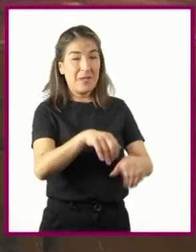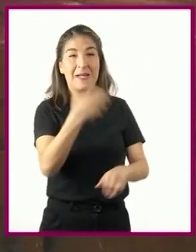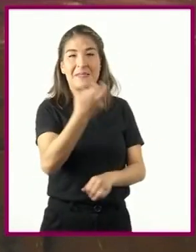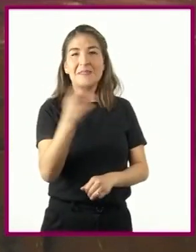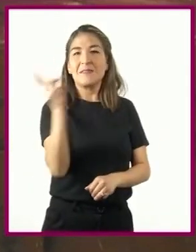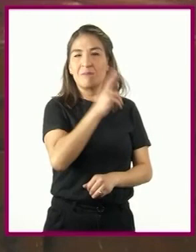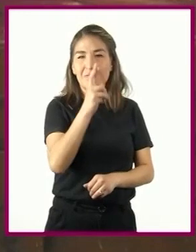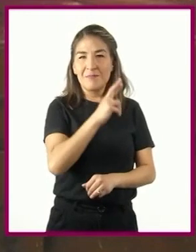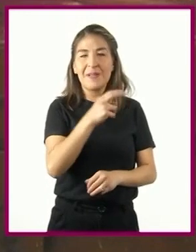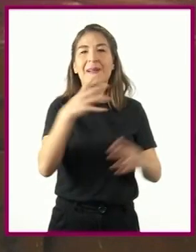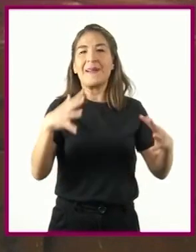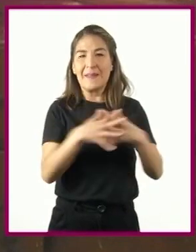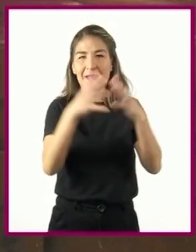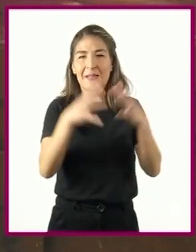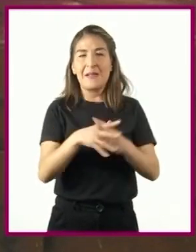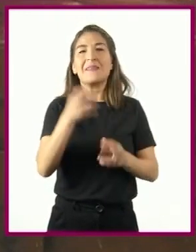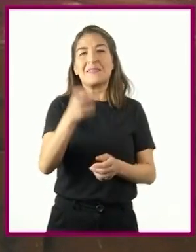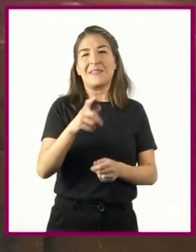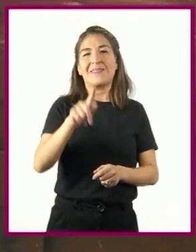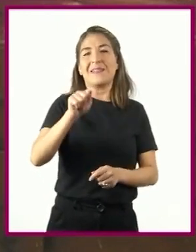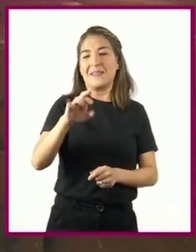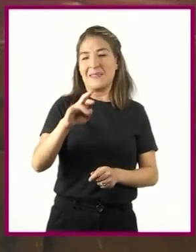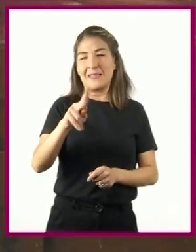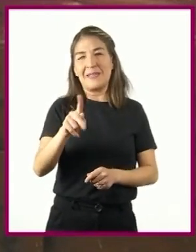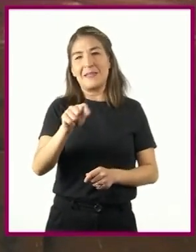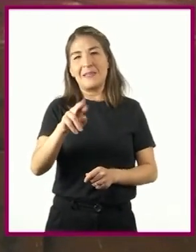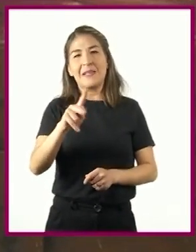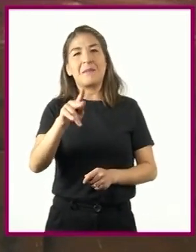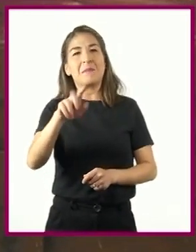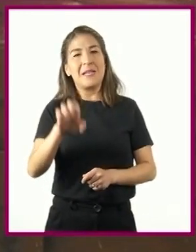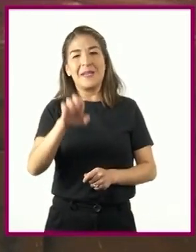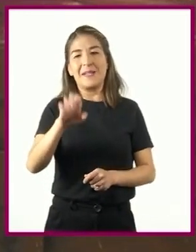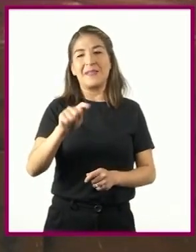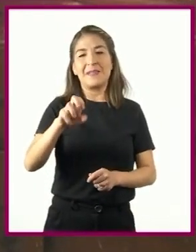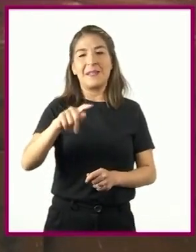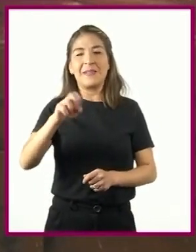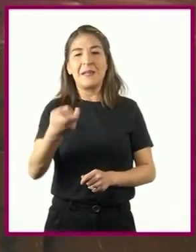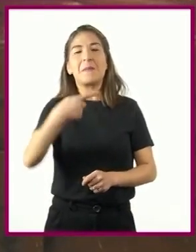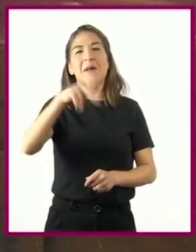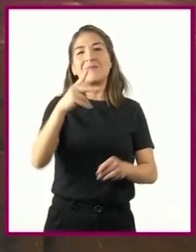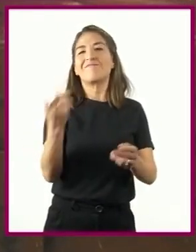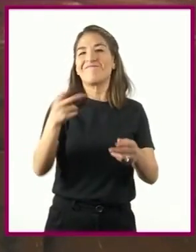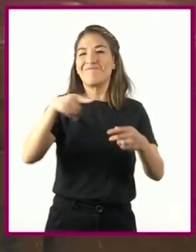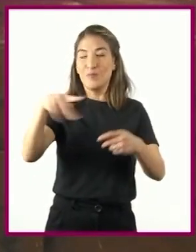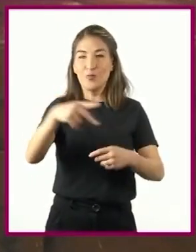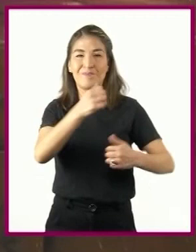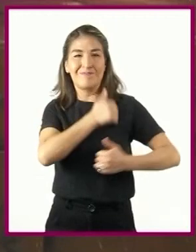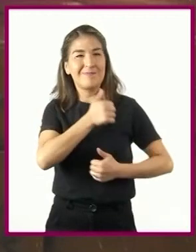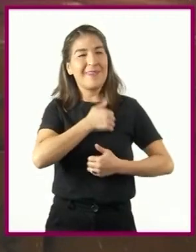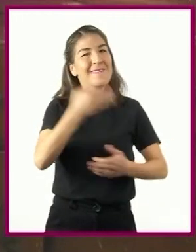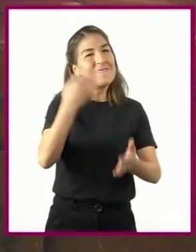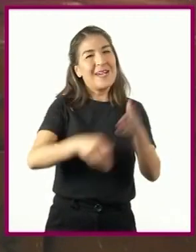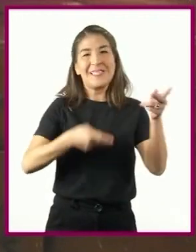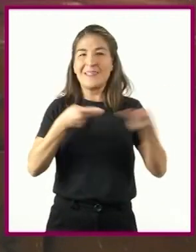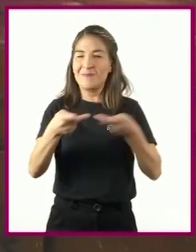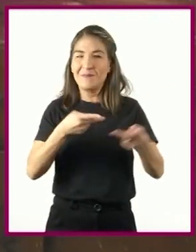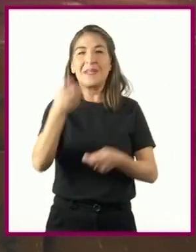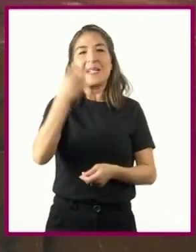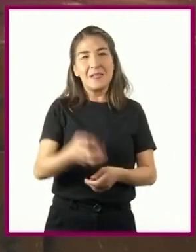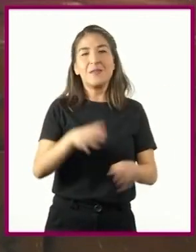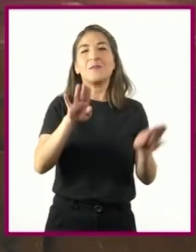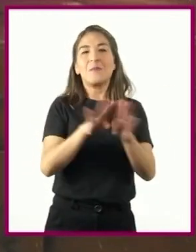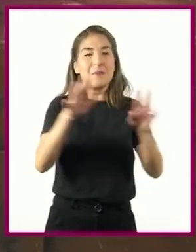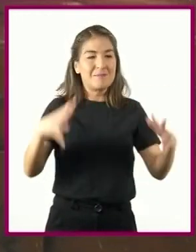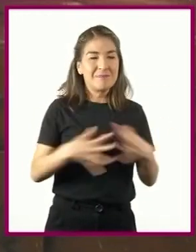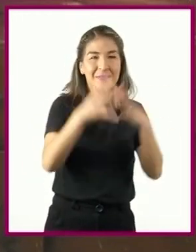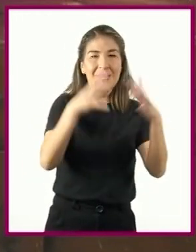lado de la Triple Entente. Sin embargo, su ejército estaba mal preparado, por lo que su desempeño en la guerra